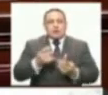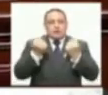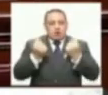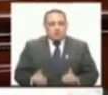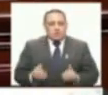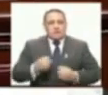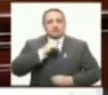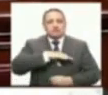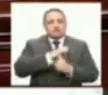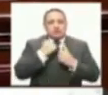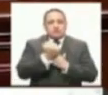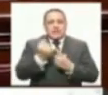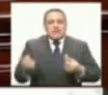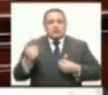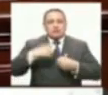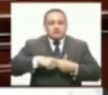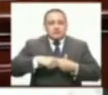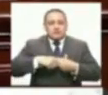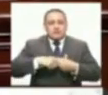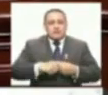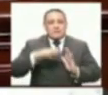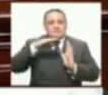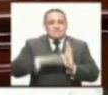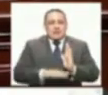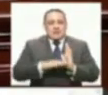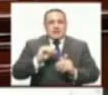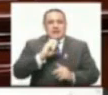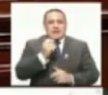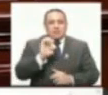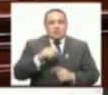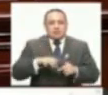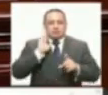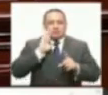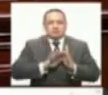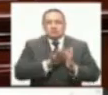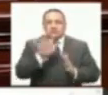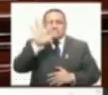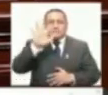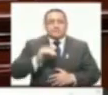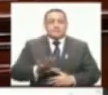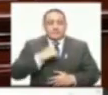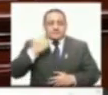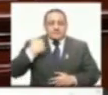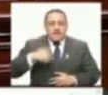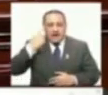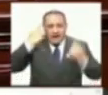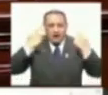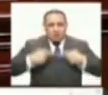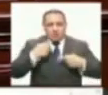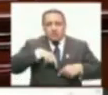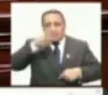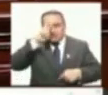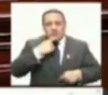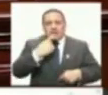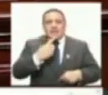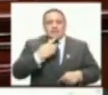economía socialmente inclusiva, baja en carbono. Estamos totalmente de acuerdo que el Perú se